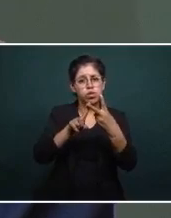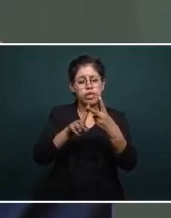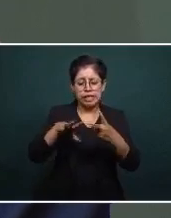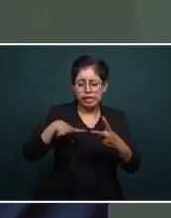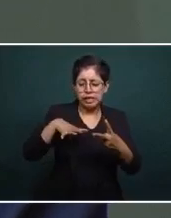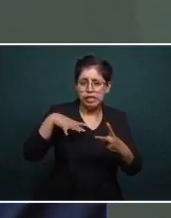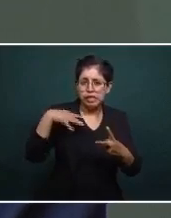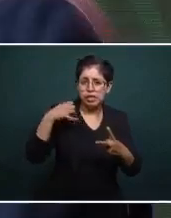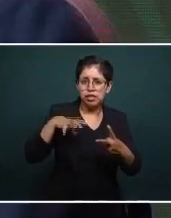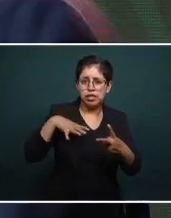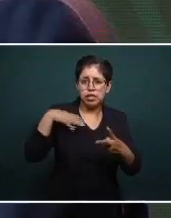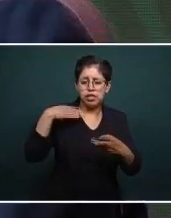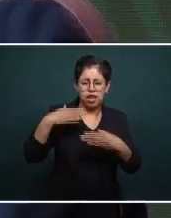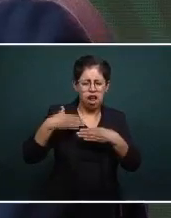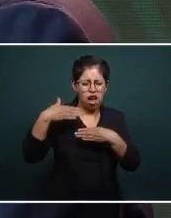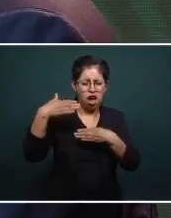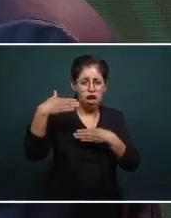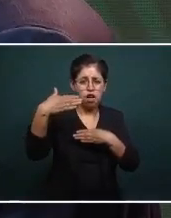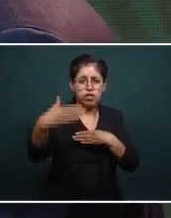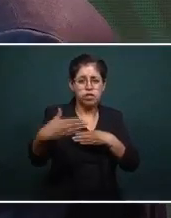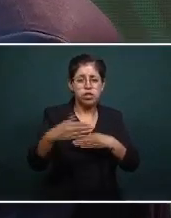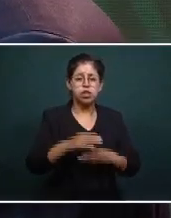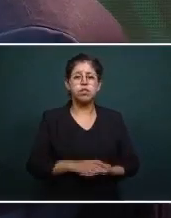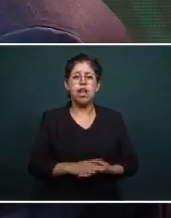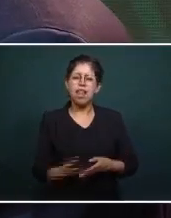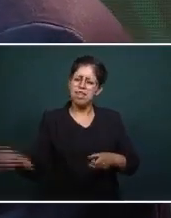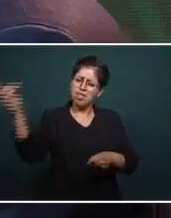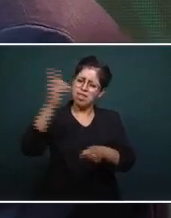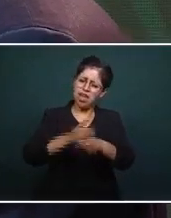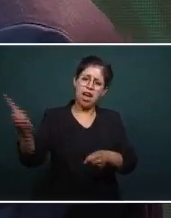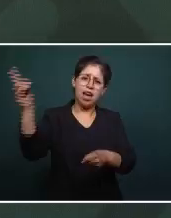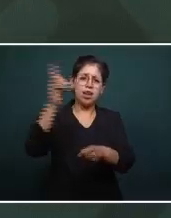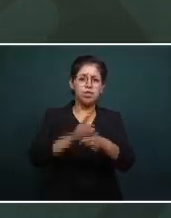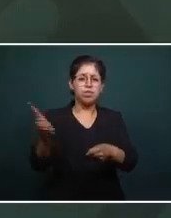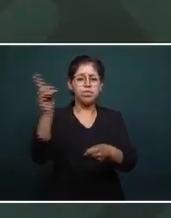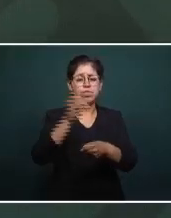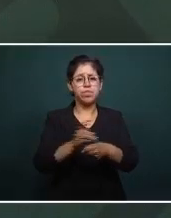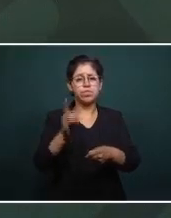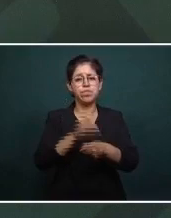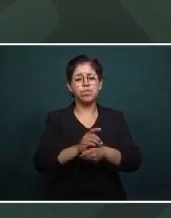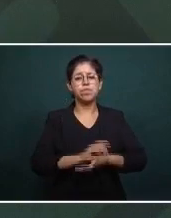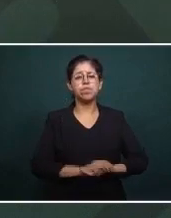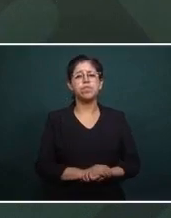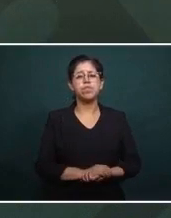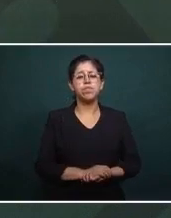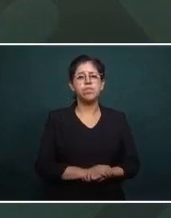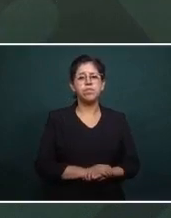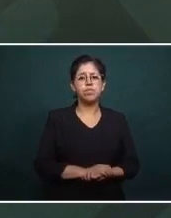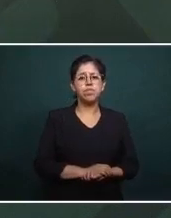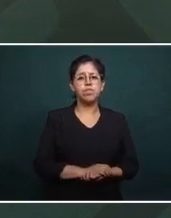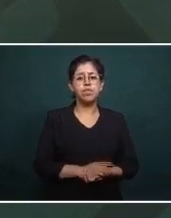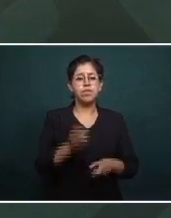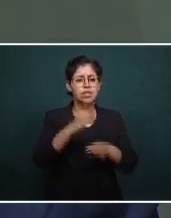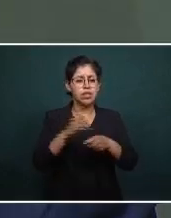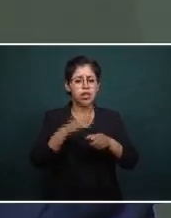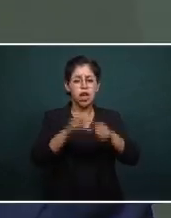perseverancia. Que todos los días estamos